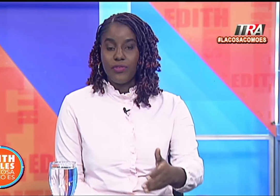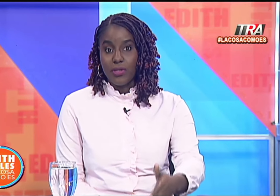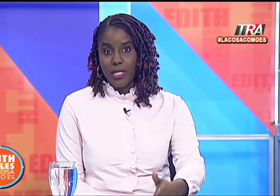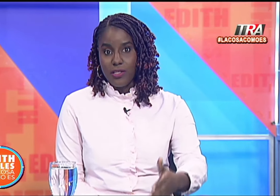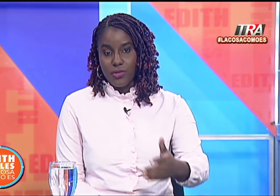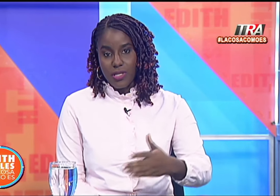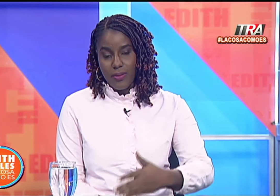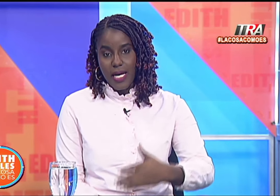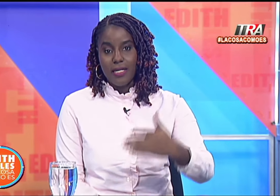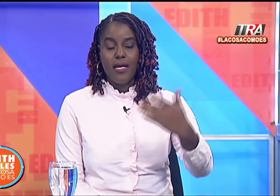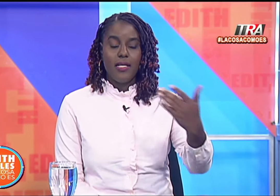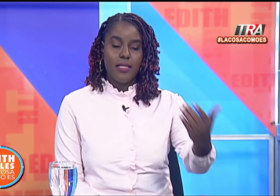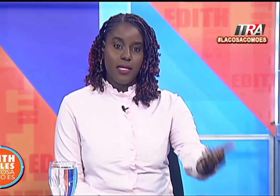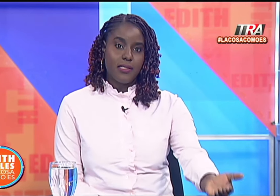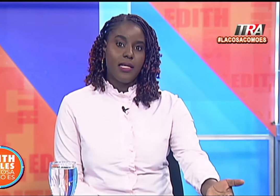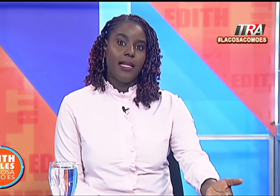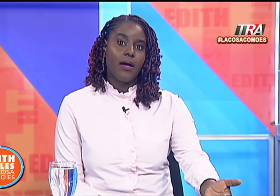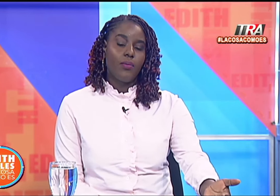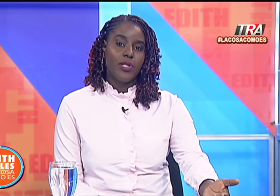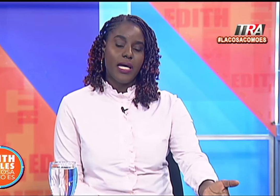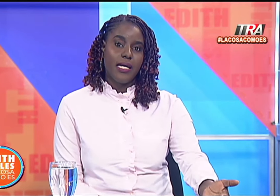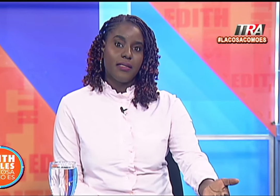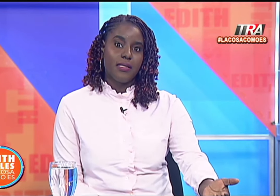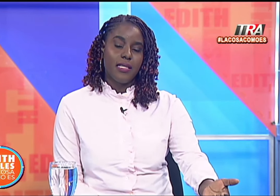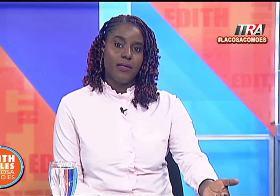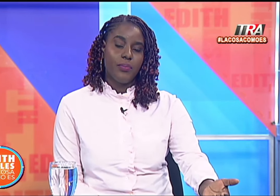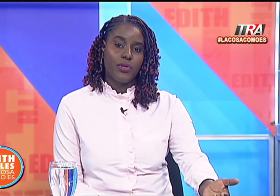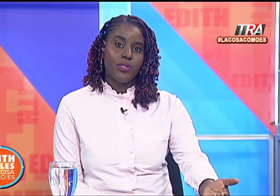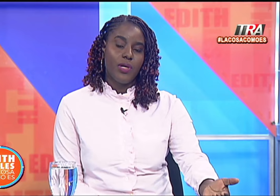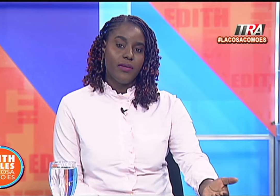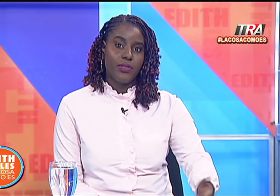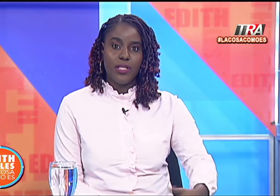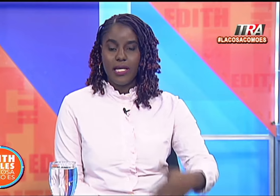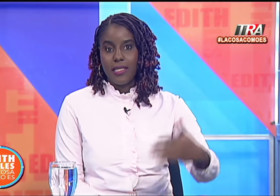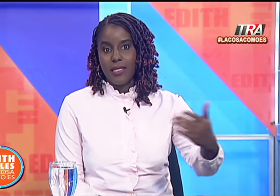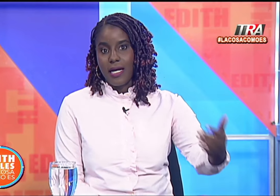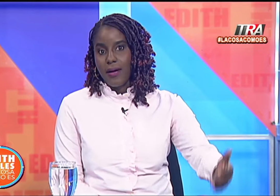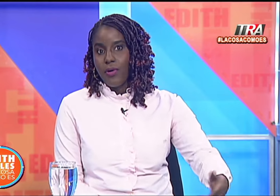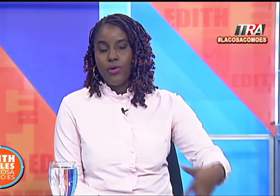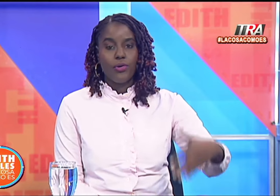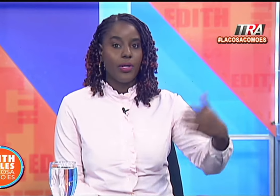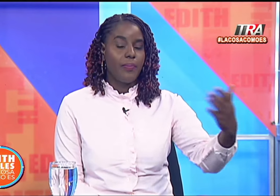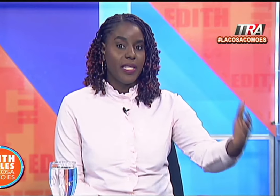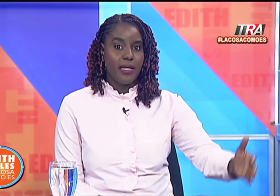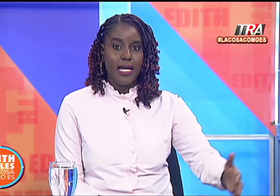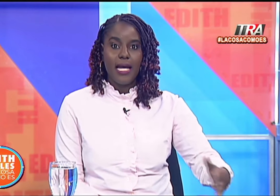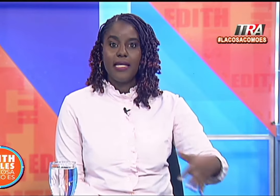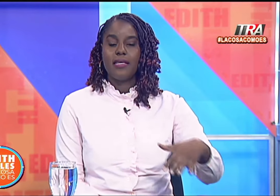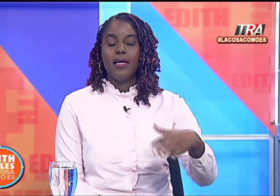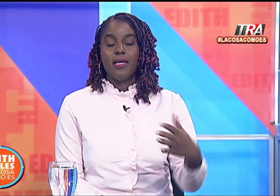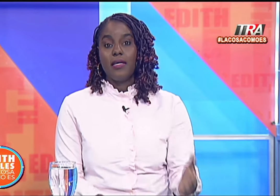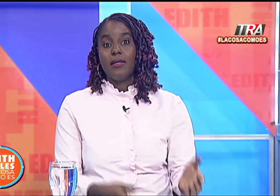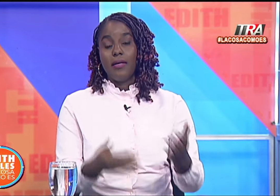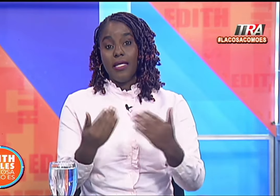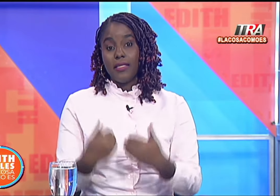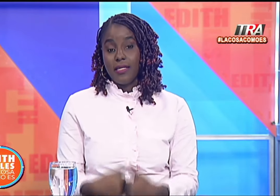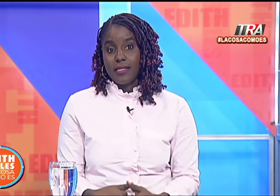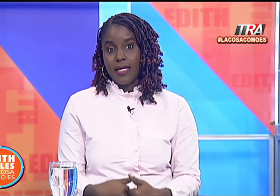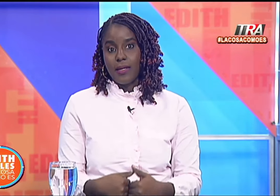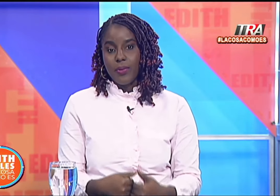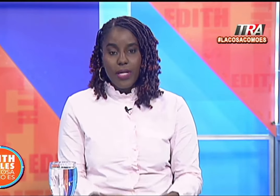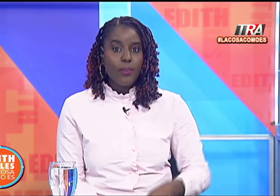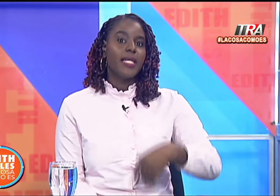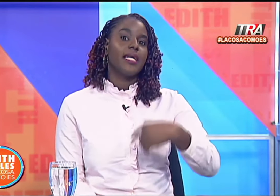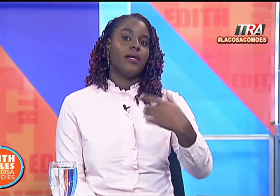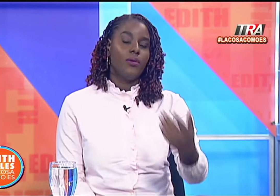trabajadores fronterizos que van desde las comunidades que están próximo a las fronteras de Dajabón o de Pedernales y ingresan